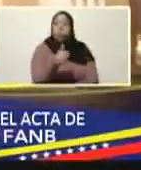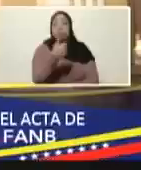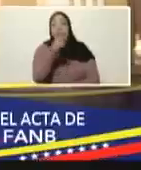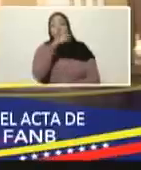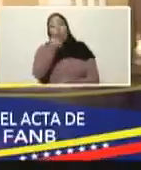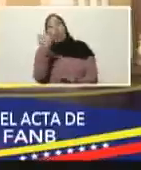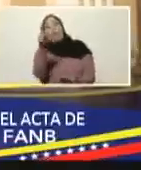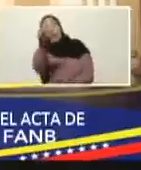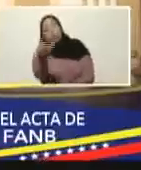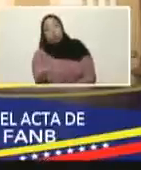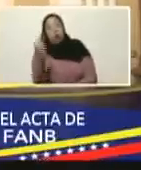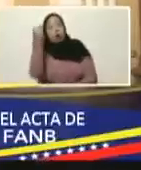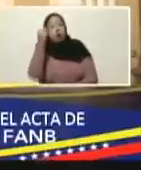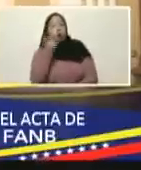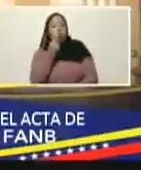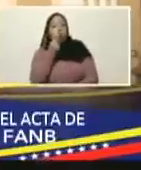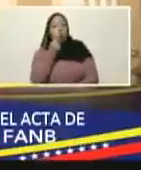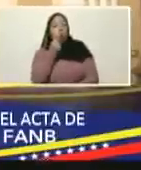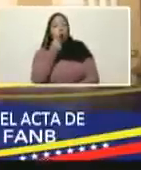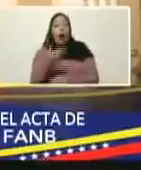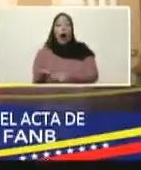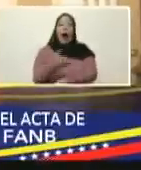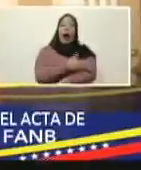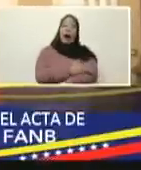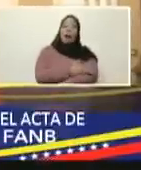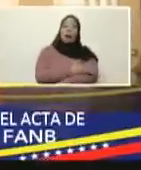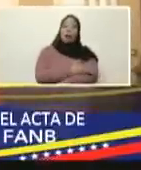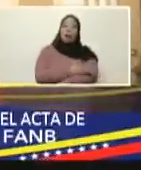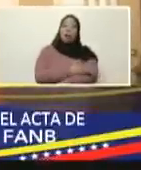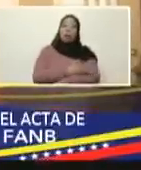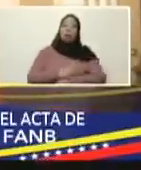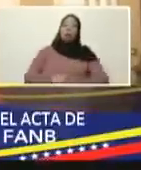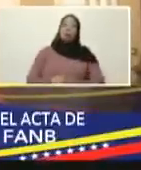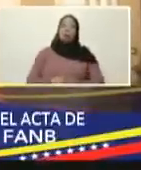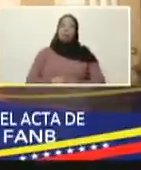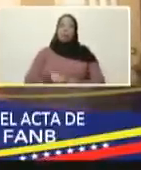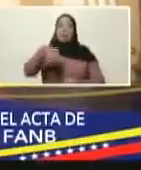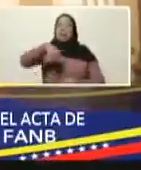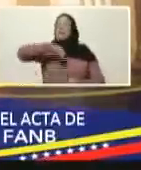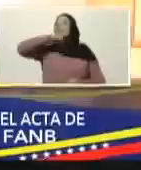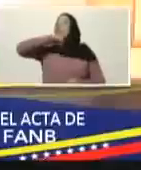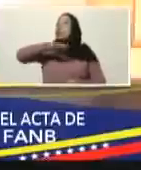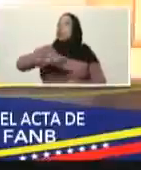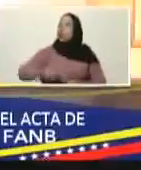escrúpulos, que terminará en el basural de la historia.